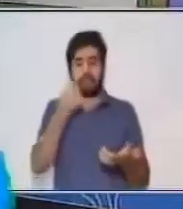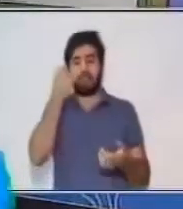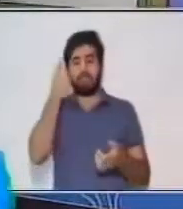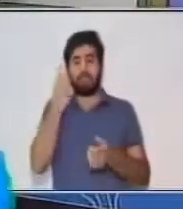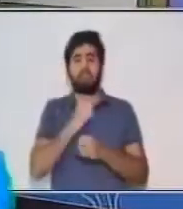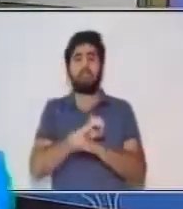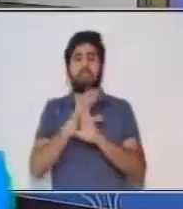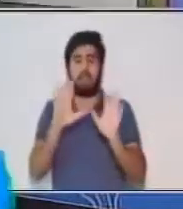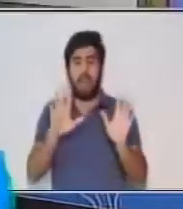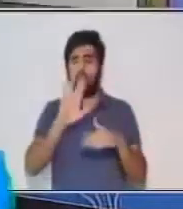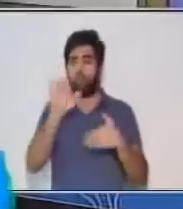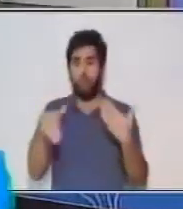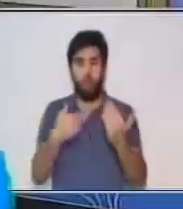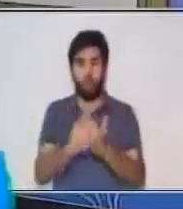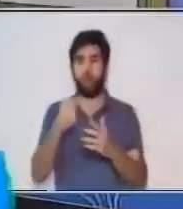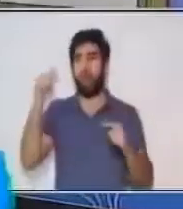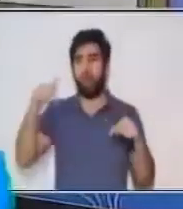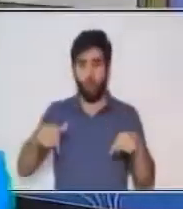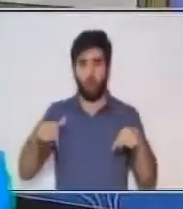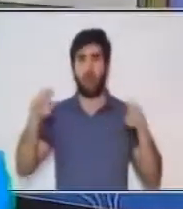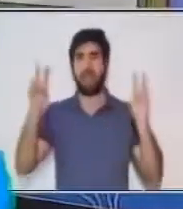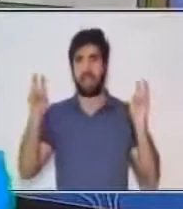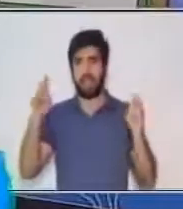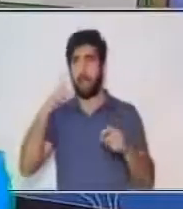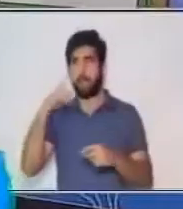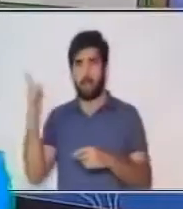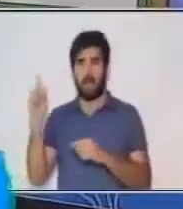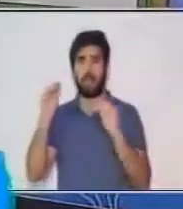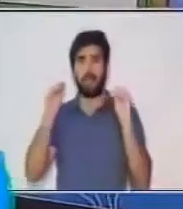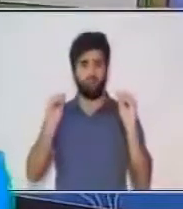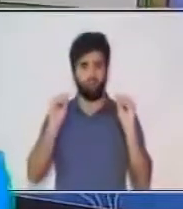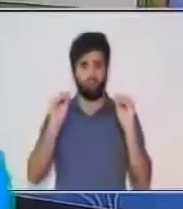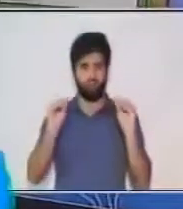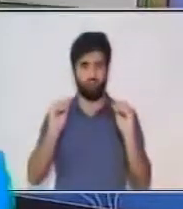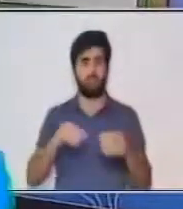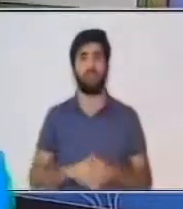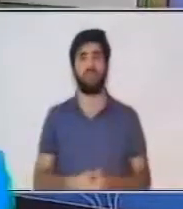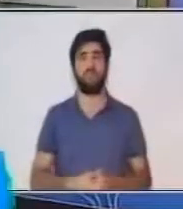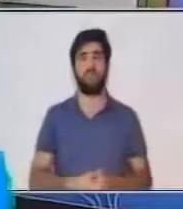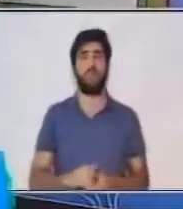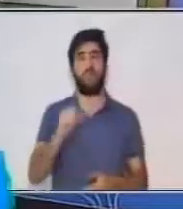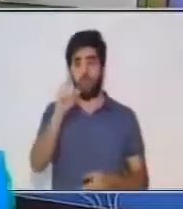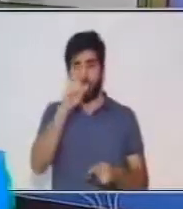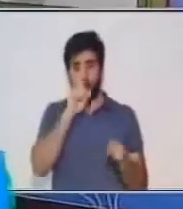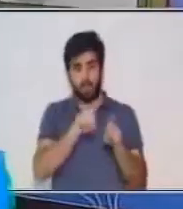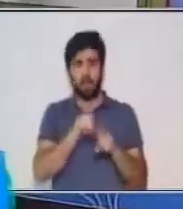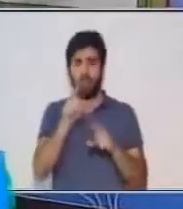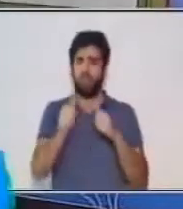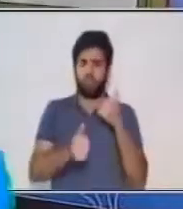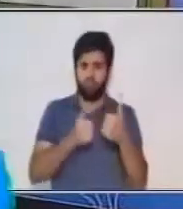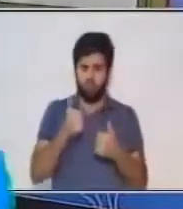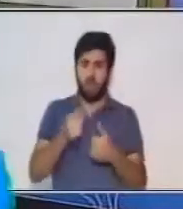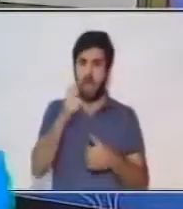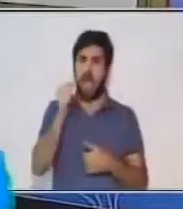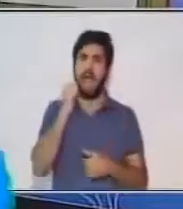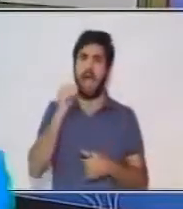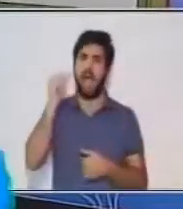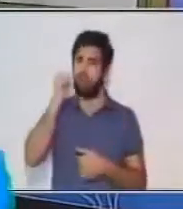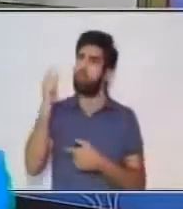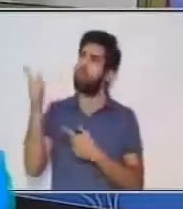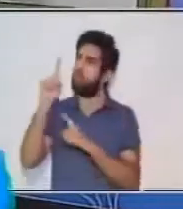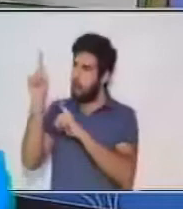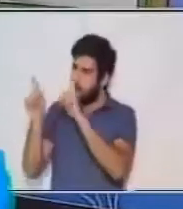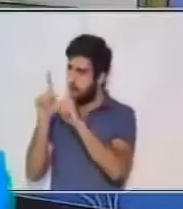el conocimiento que hemos desarrollado el día de hoy. Consulten con un adulto, compartan con sus